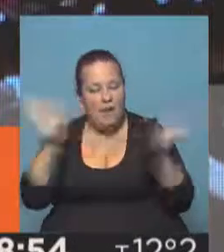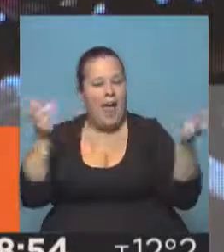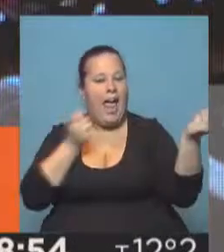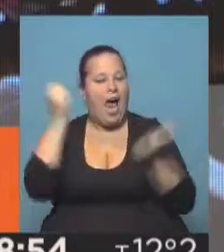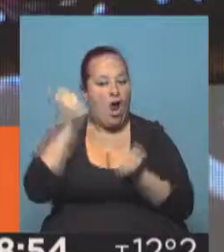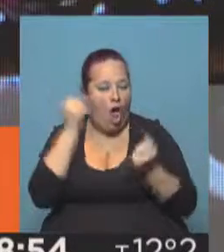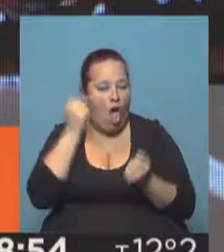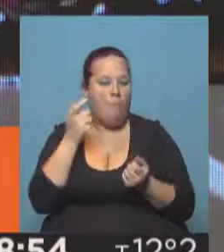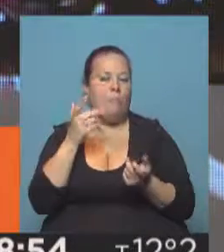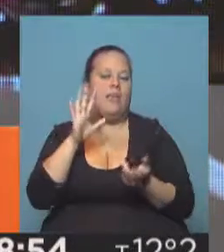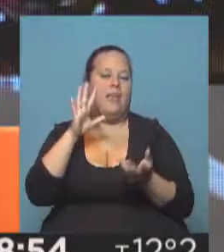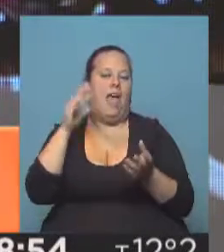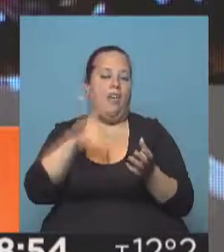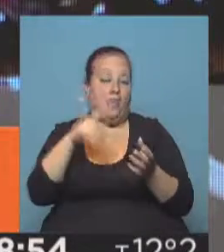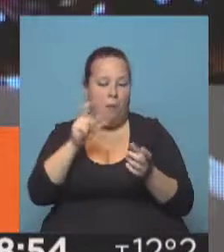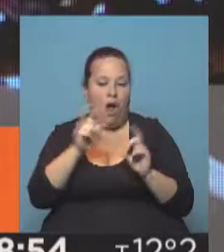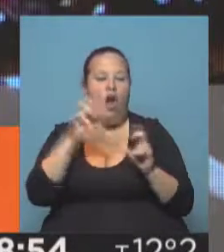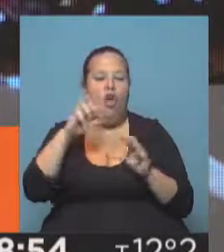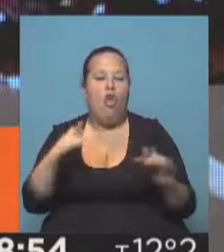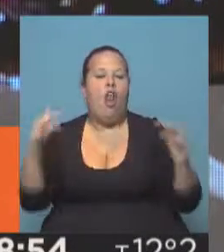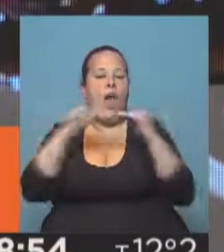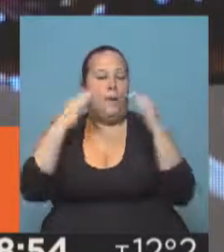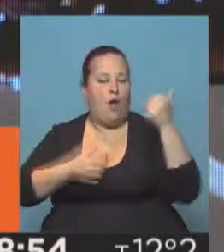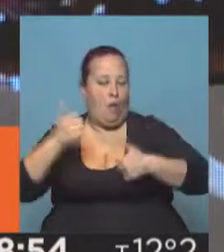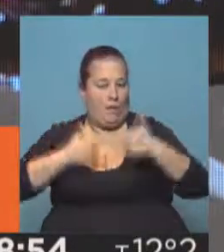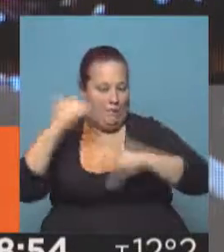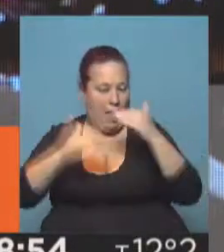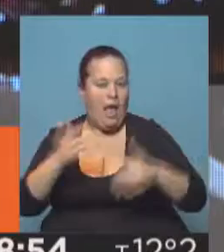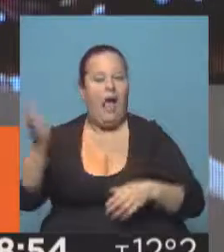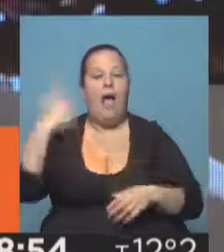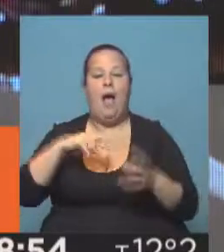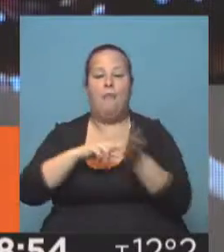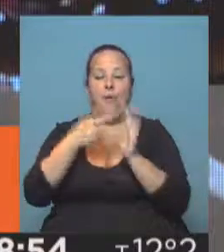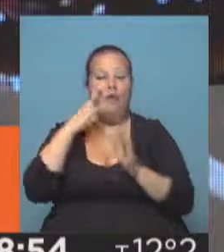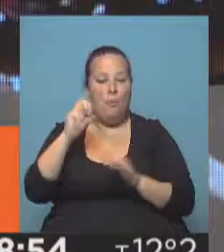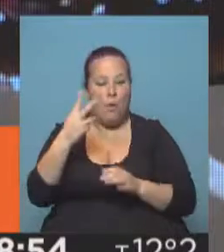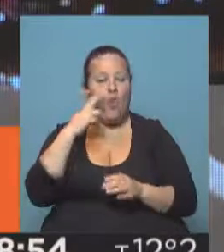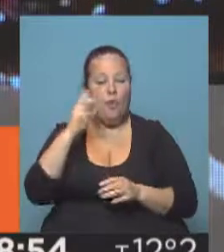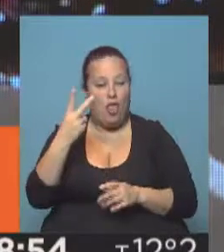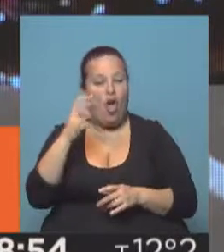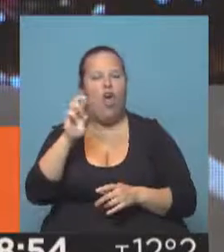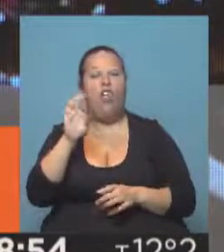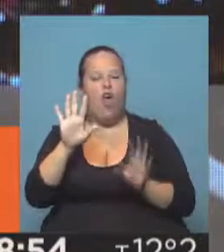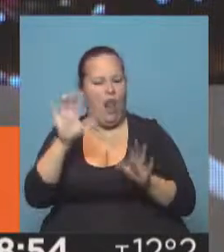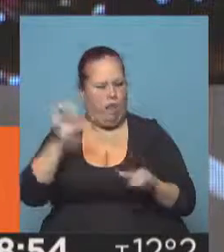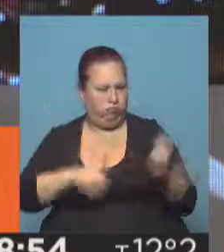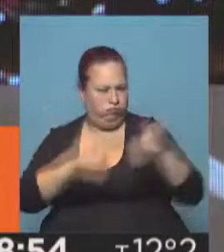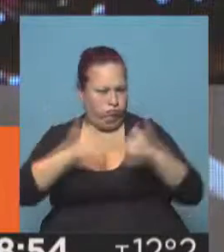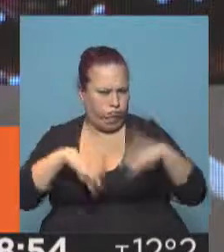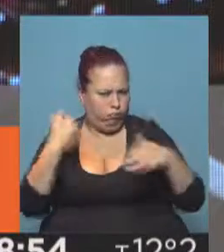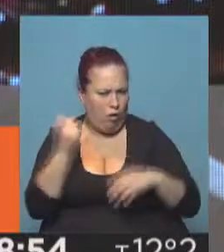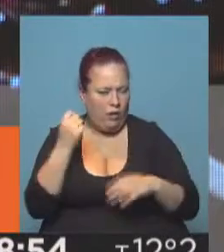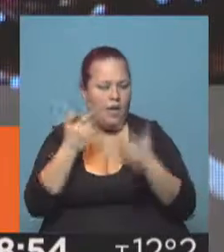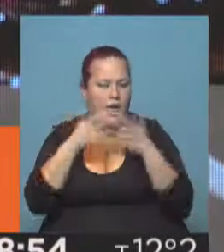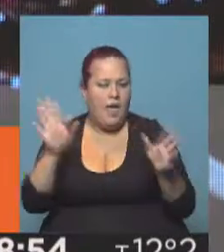con cierto atraso cambiario o si tiene un tipo de cambio real muy competitivo. Claro. Cuando salimos de la crisis 2001-2002 tuvimos un tipo de cambio real muy competitivo y la